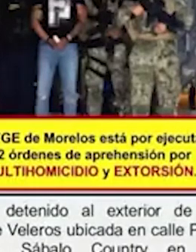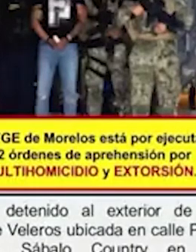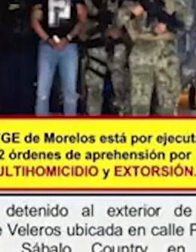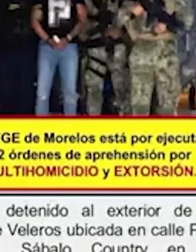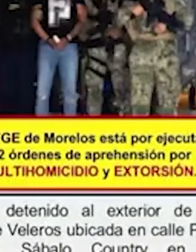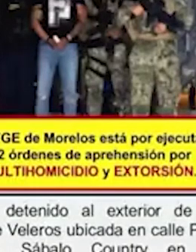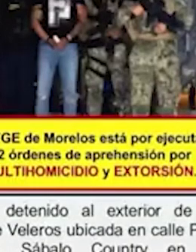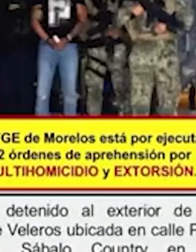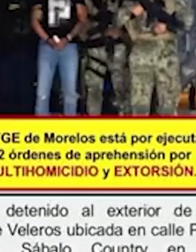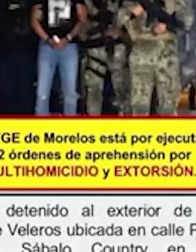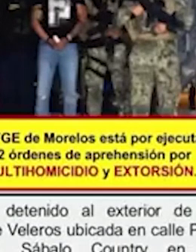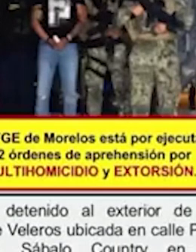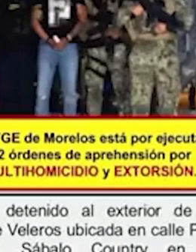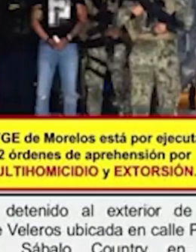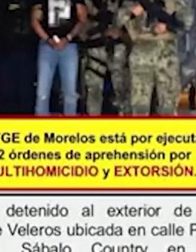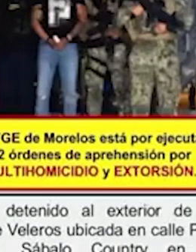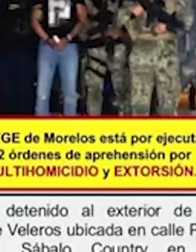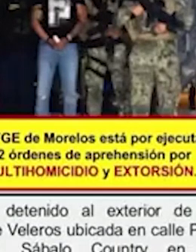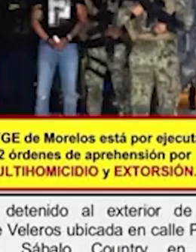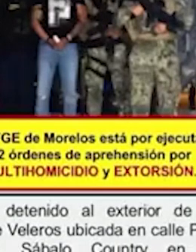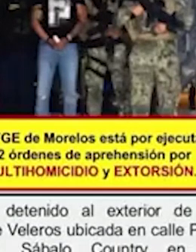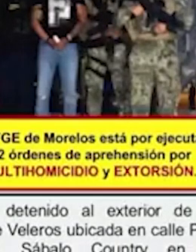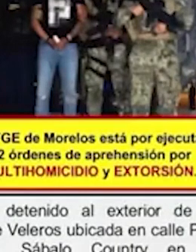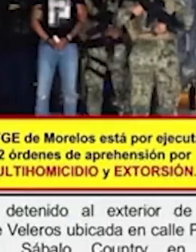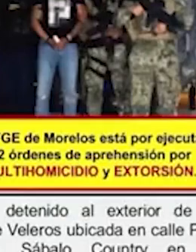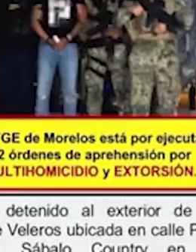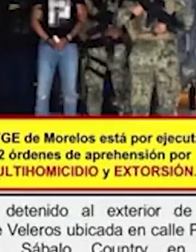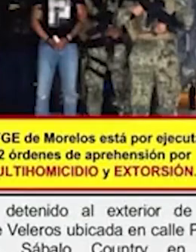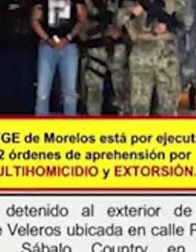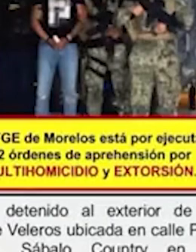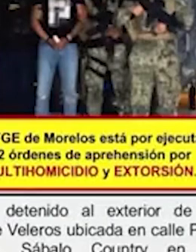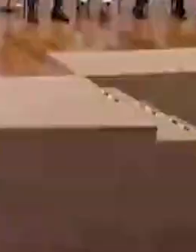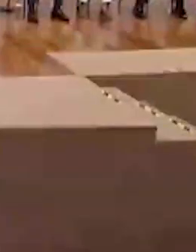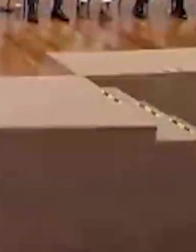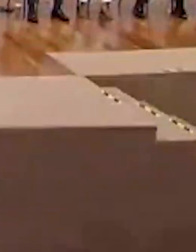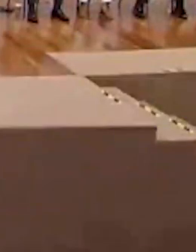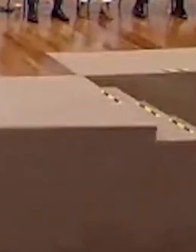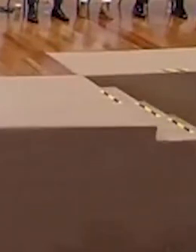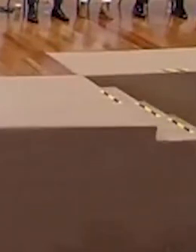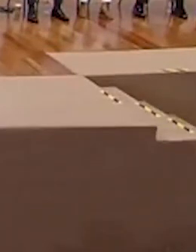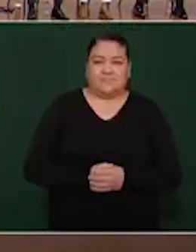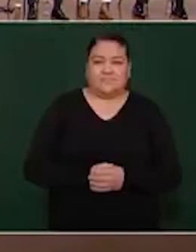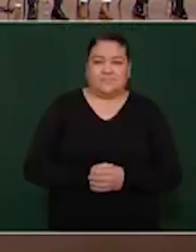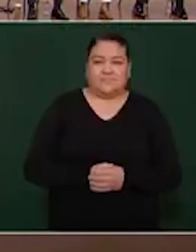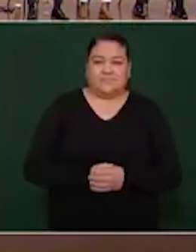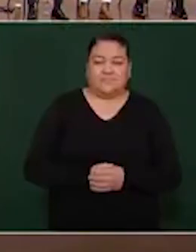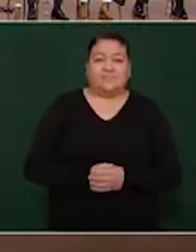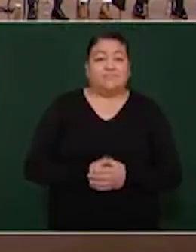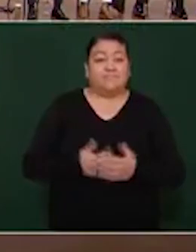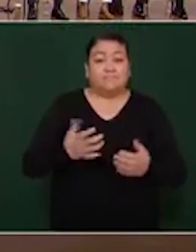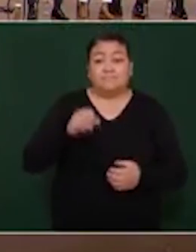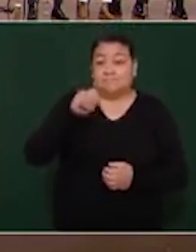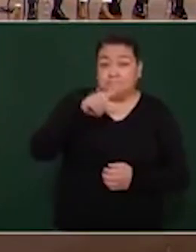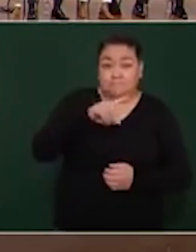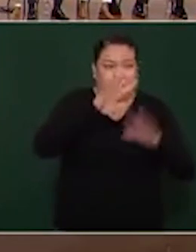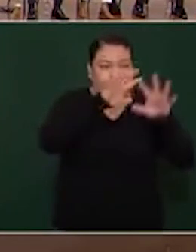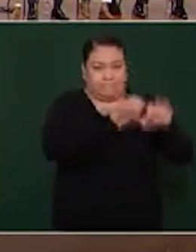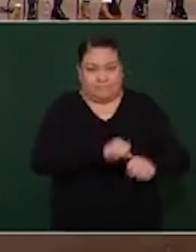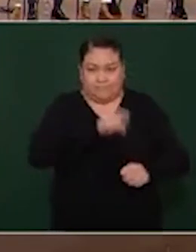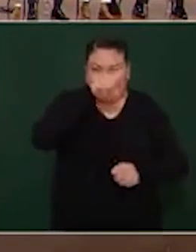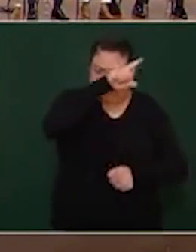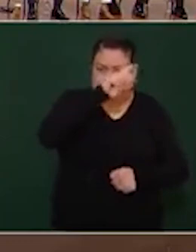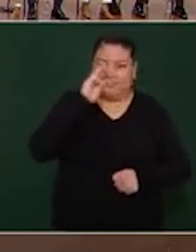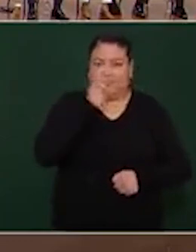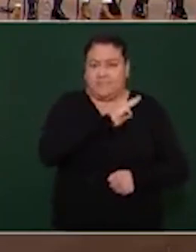General de la República, con la Fiscalía Especializada en Delincuencia Organizada en Mazatlán, Sinaloa. También se